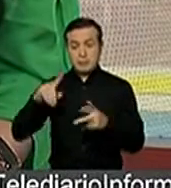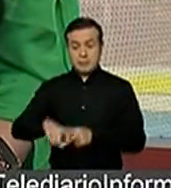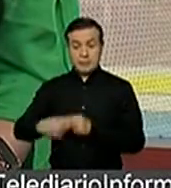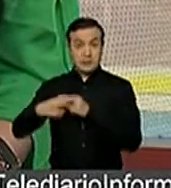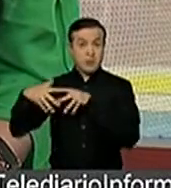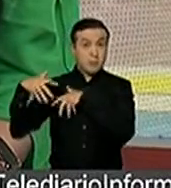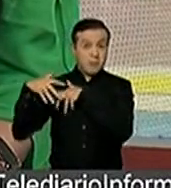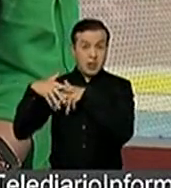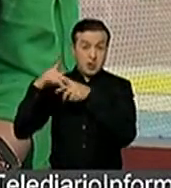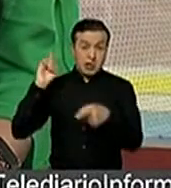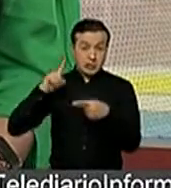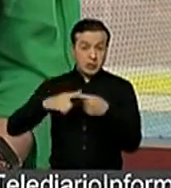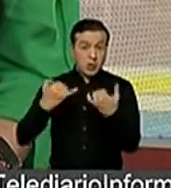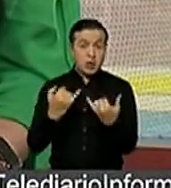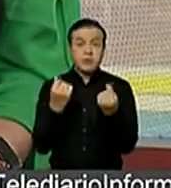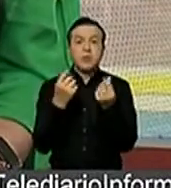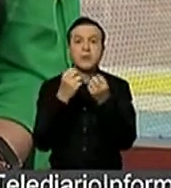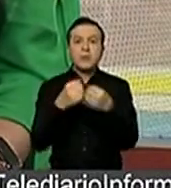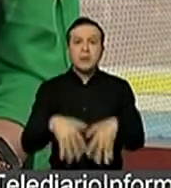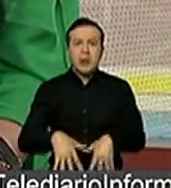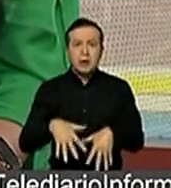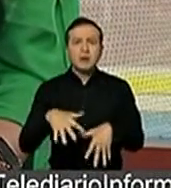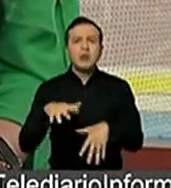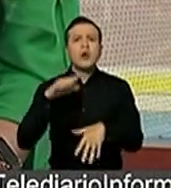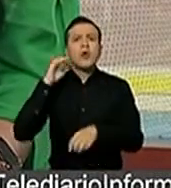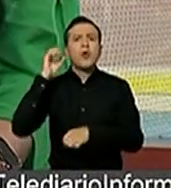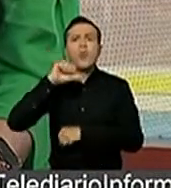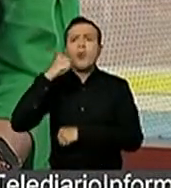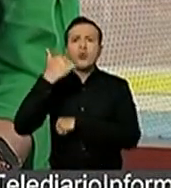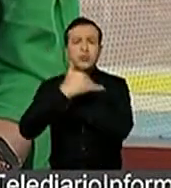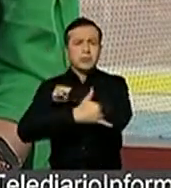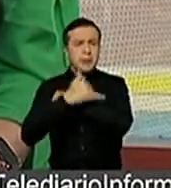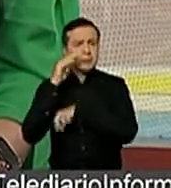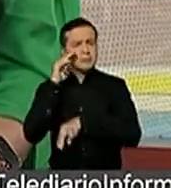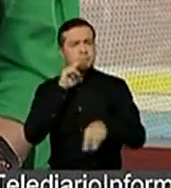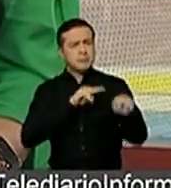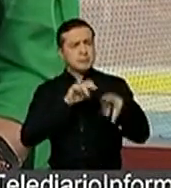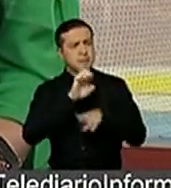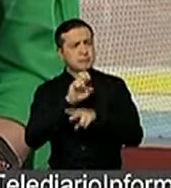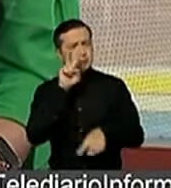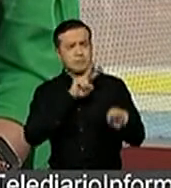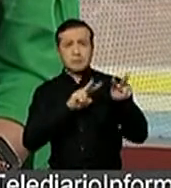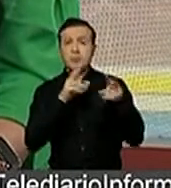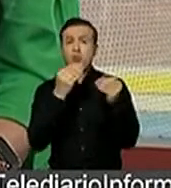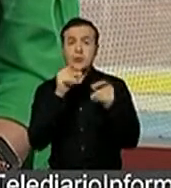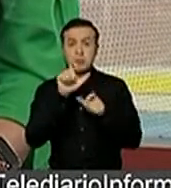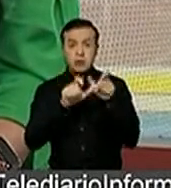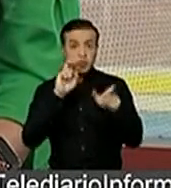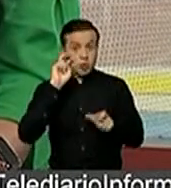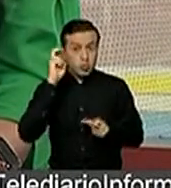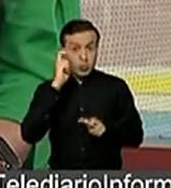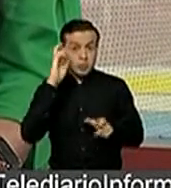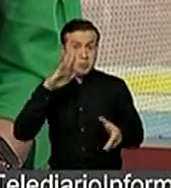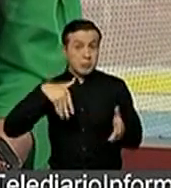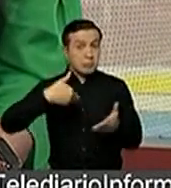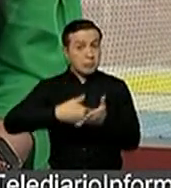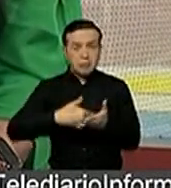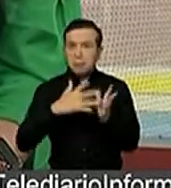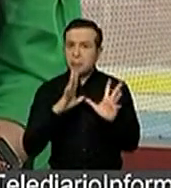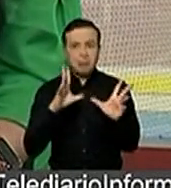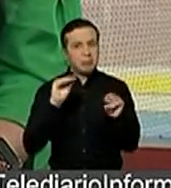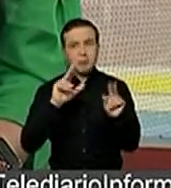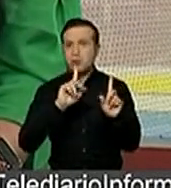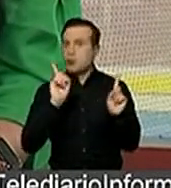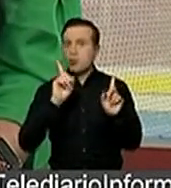las movilizaciones sociales. La imagen internacional del Ecuador se ha visto afectada y muchos turistas nacionales y extranjeros han optado